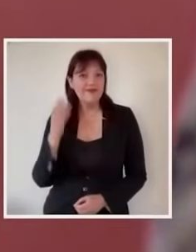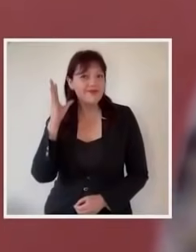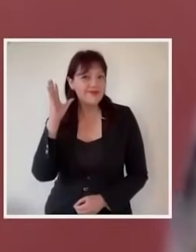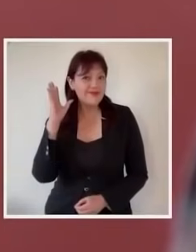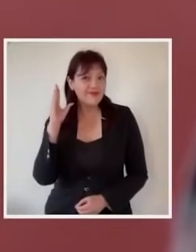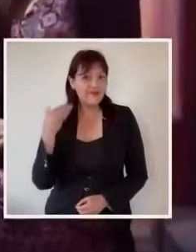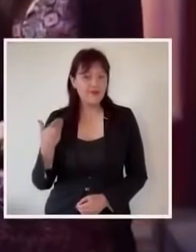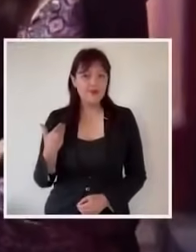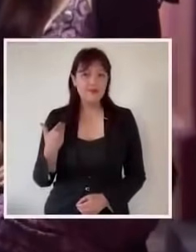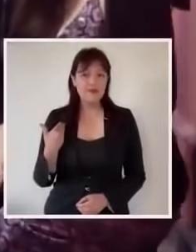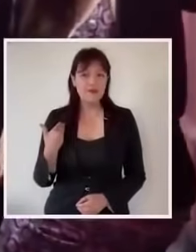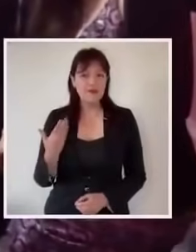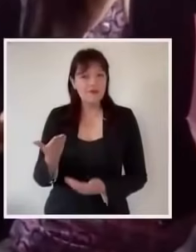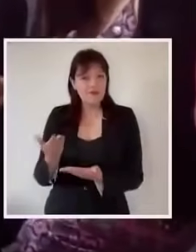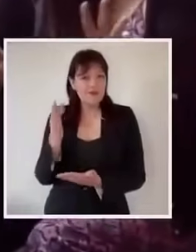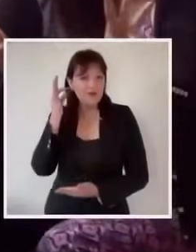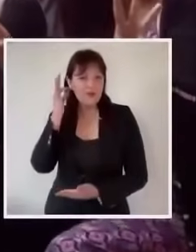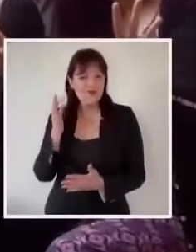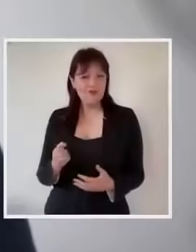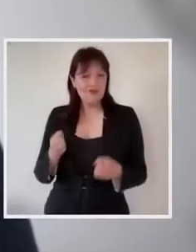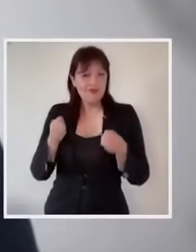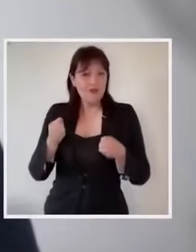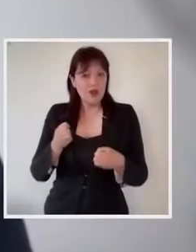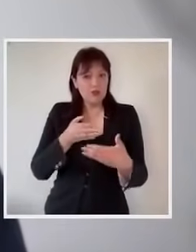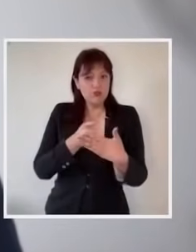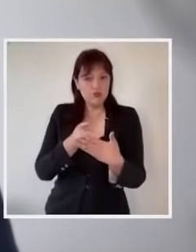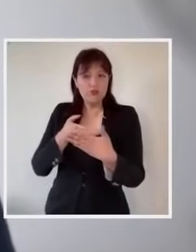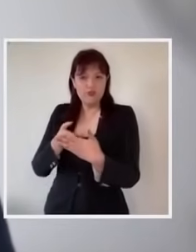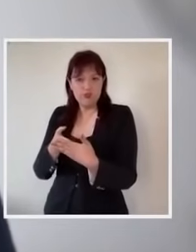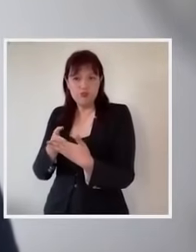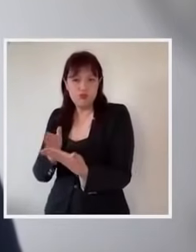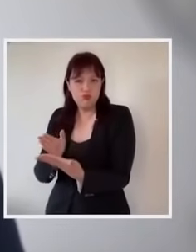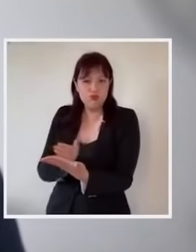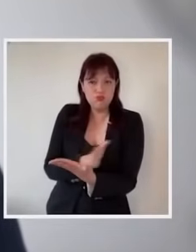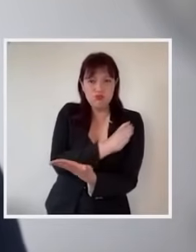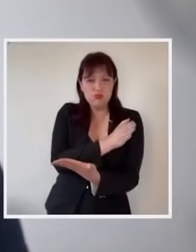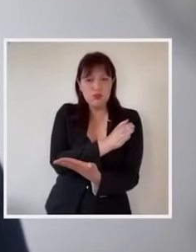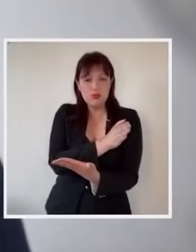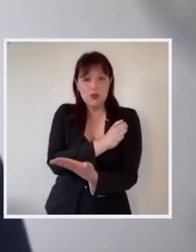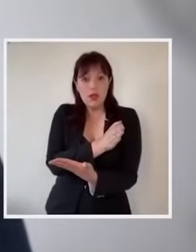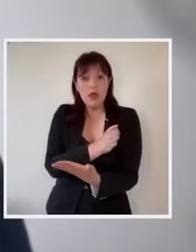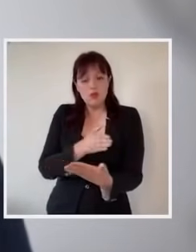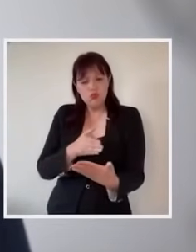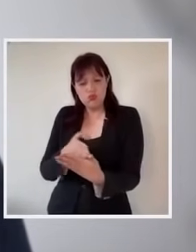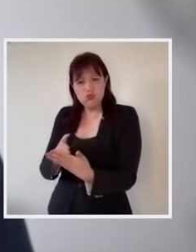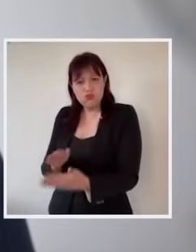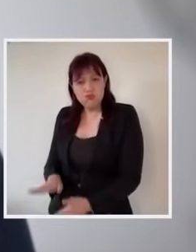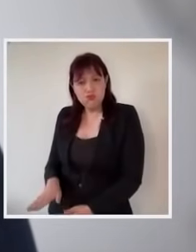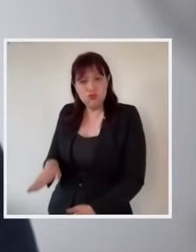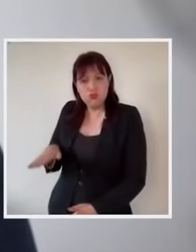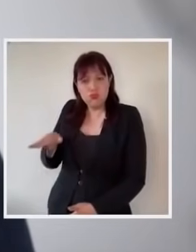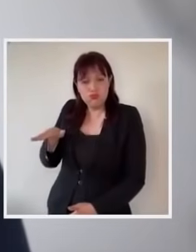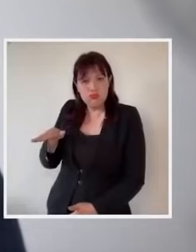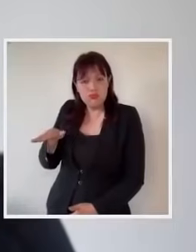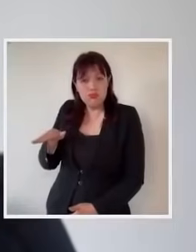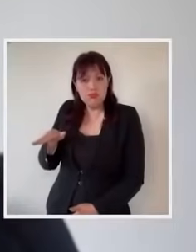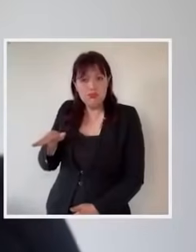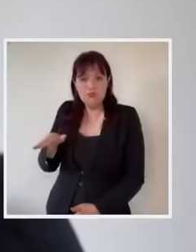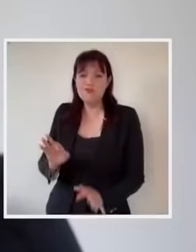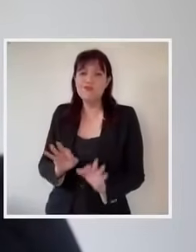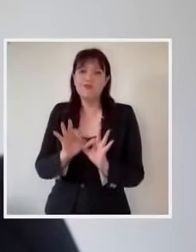Yasna Proboste es una mujer valiente que ha sabido superar todas esas barreras que nos imponen desde